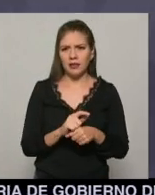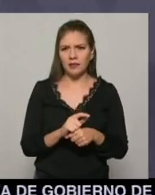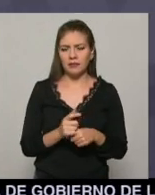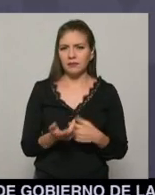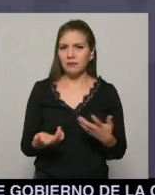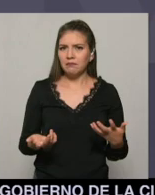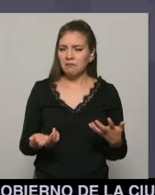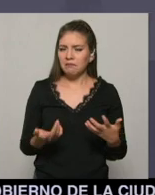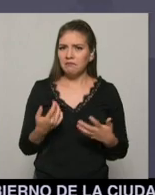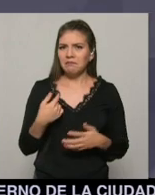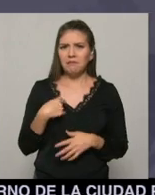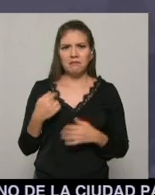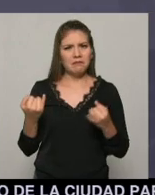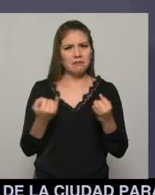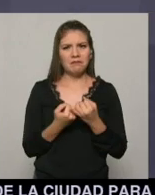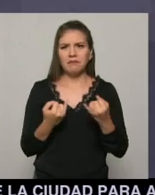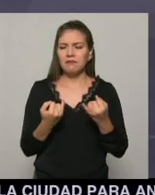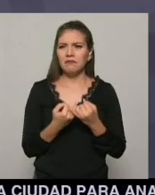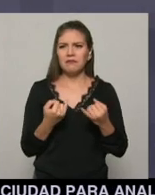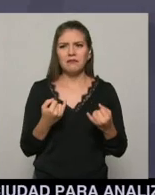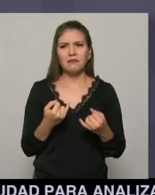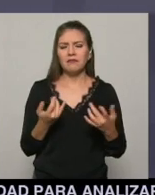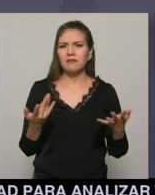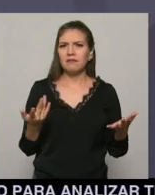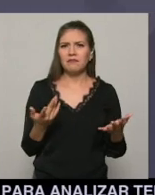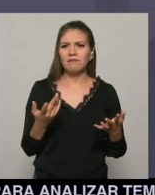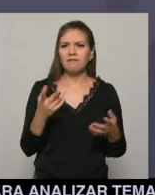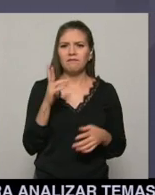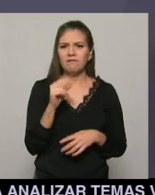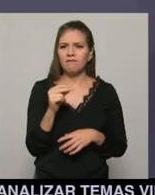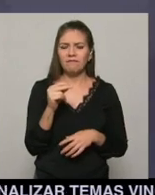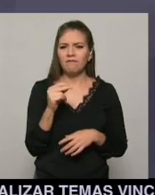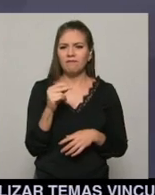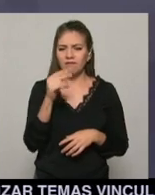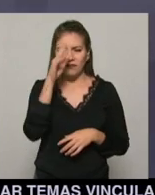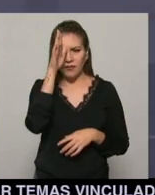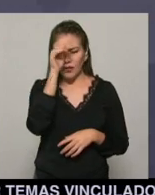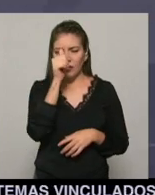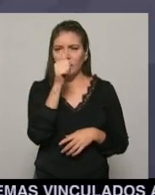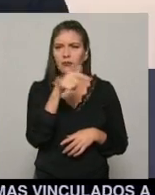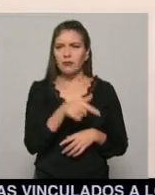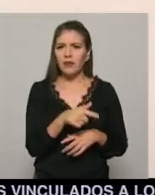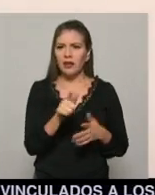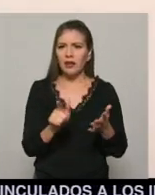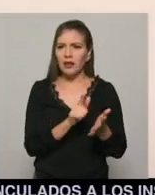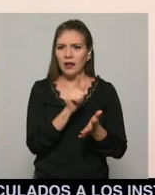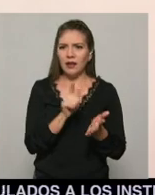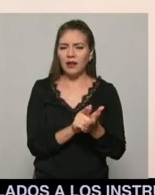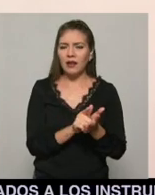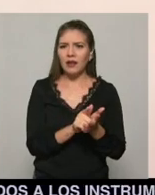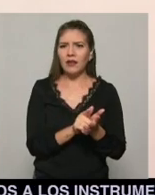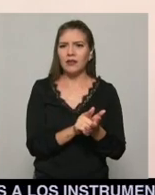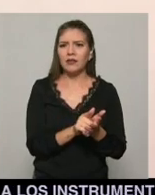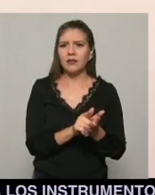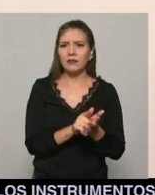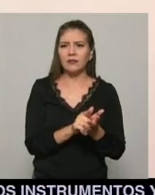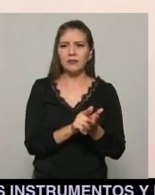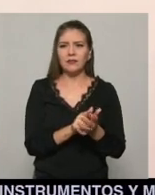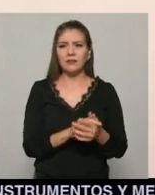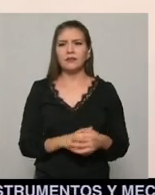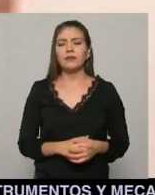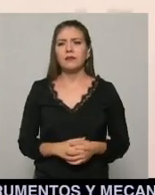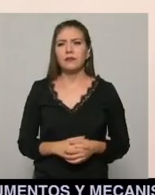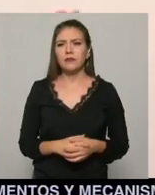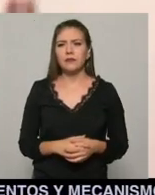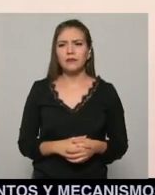Me parece que es también muy aspiracional, Mariana. Es una ley, como en muchos de los casos, se